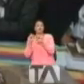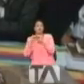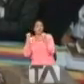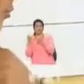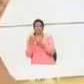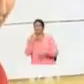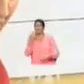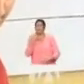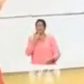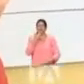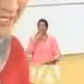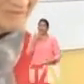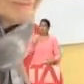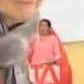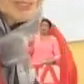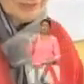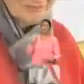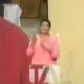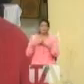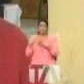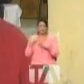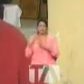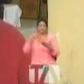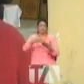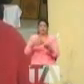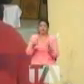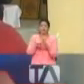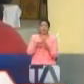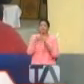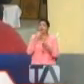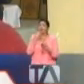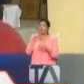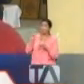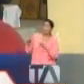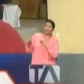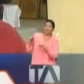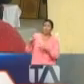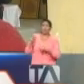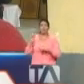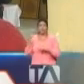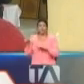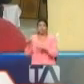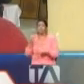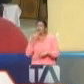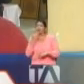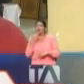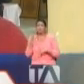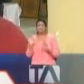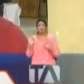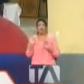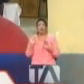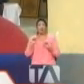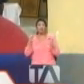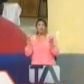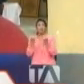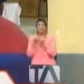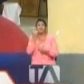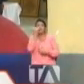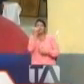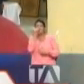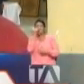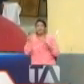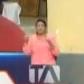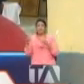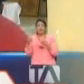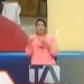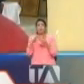fueron parte de la realización del proyecto de ley. Consulta previa en cuanto a las organizaciones indígenas está en